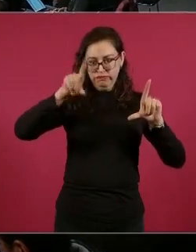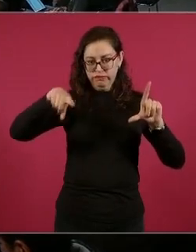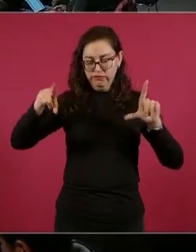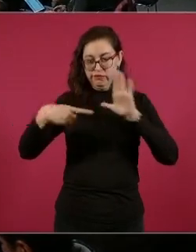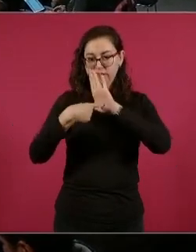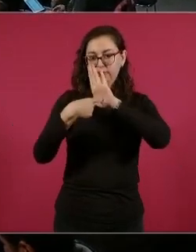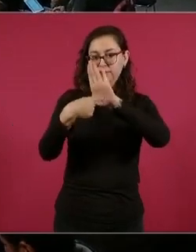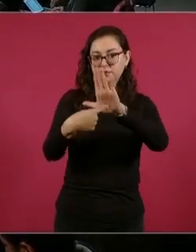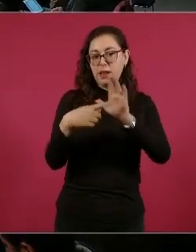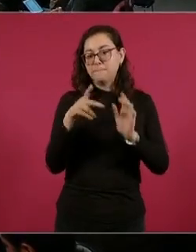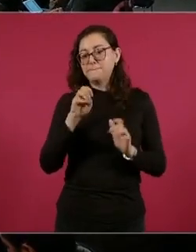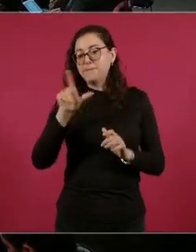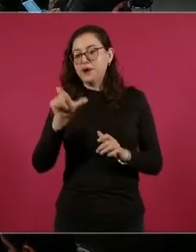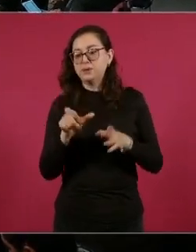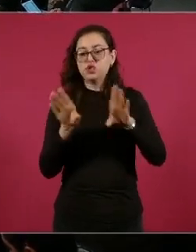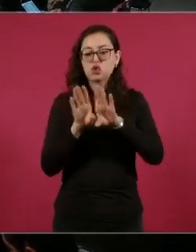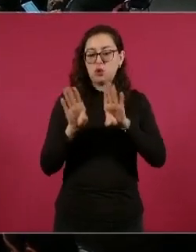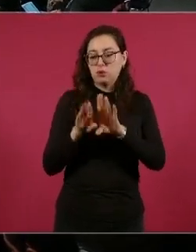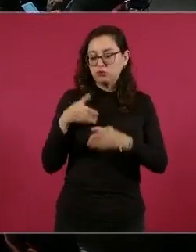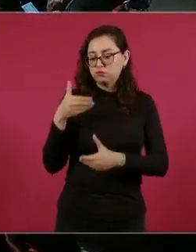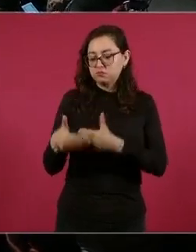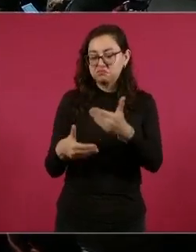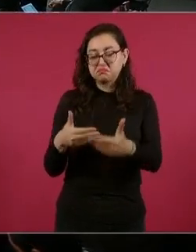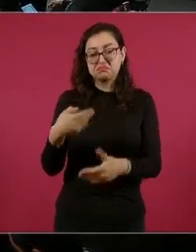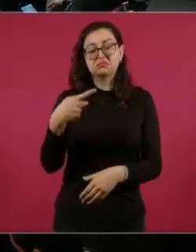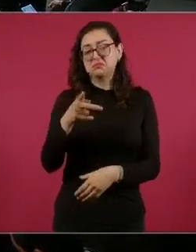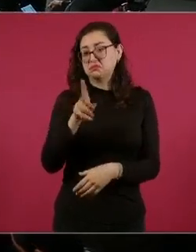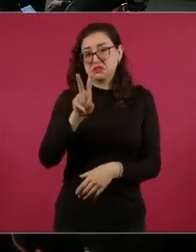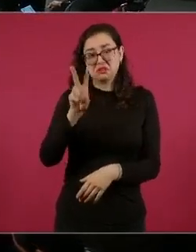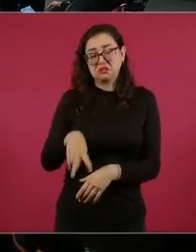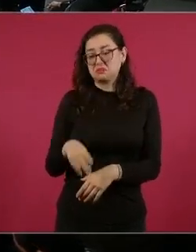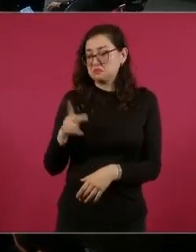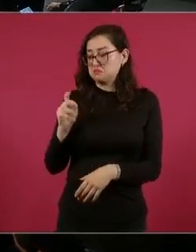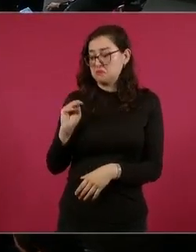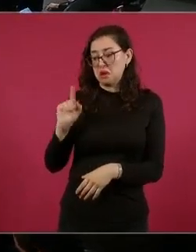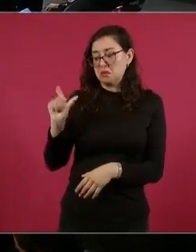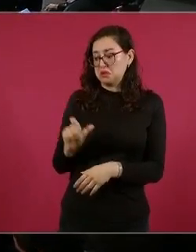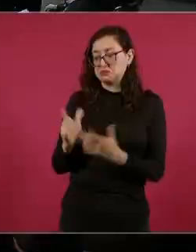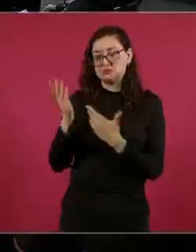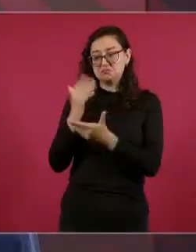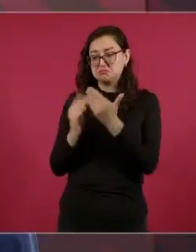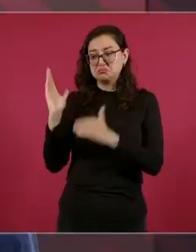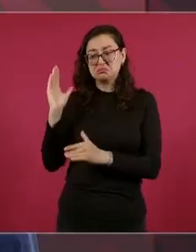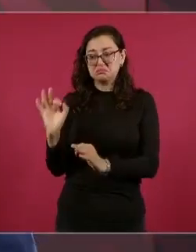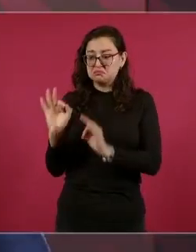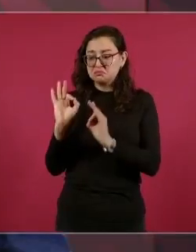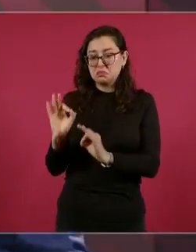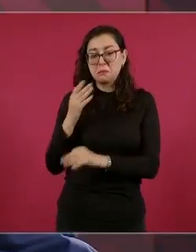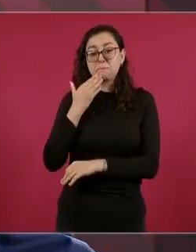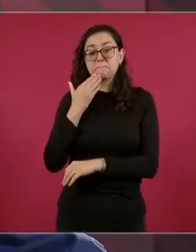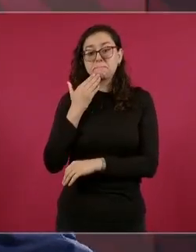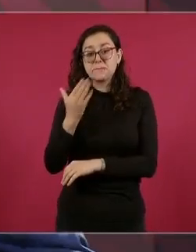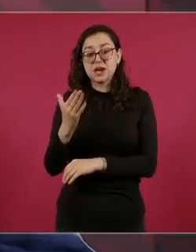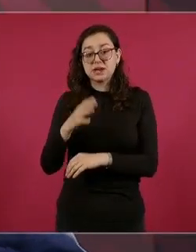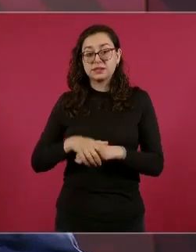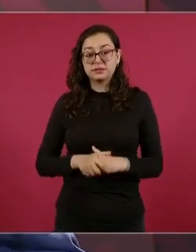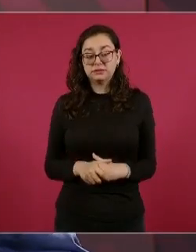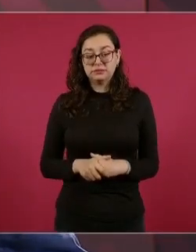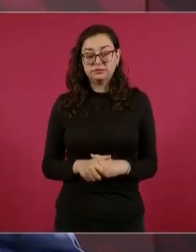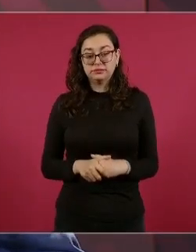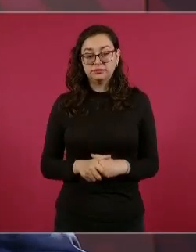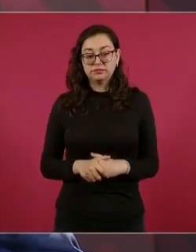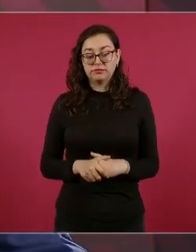informar sobre cómo está Pemex, pero está muy bien Pemex, vamos, muy bien. Nada más,